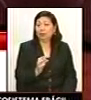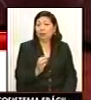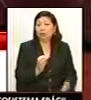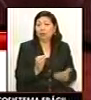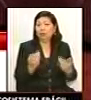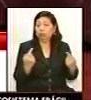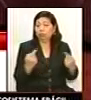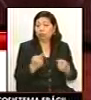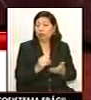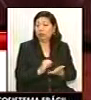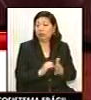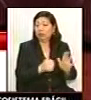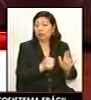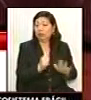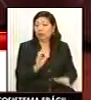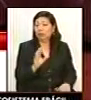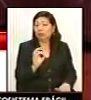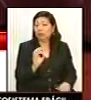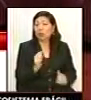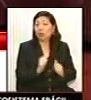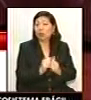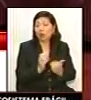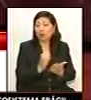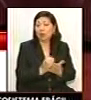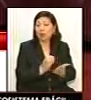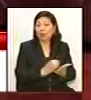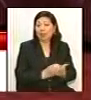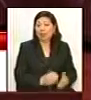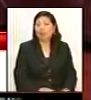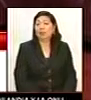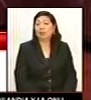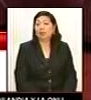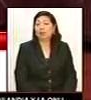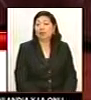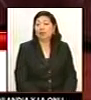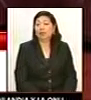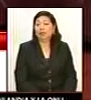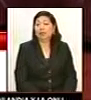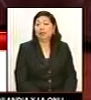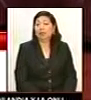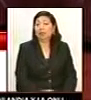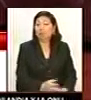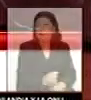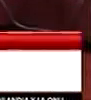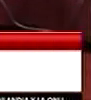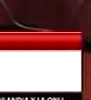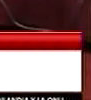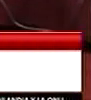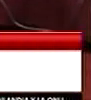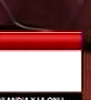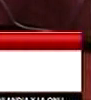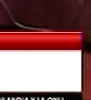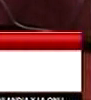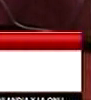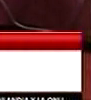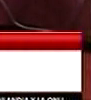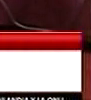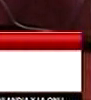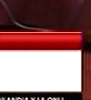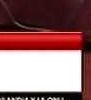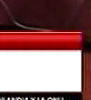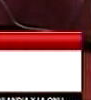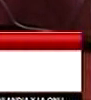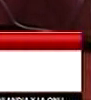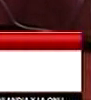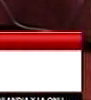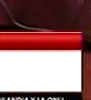sin contraste y 650 con contraste. Nosotros hemos tomado, o sea, eso dice el contrato, pero nosotros